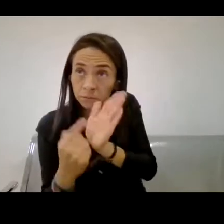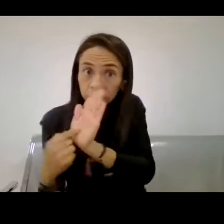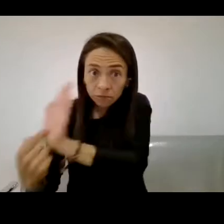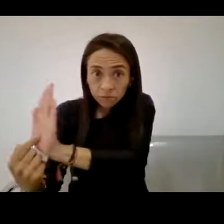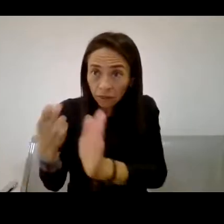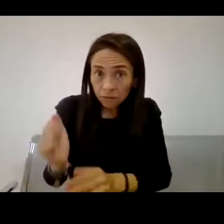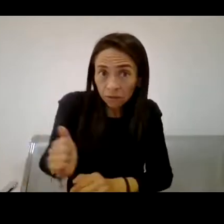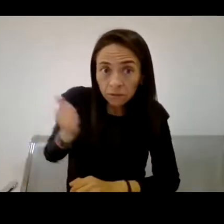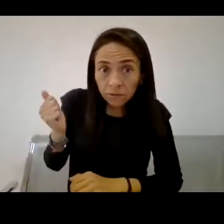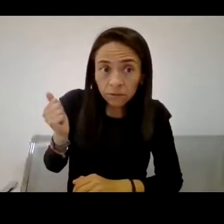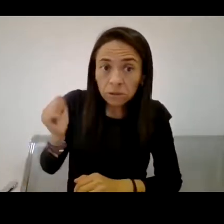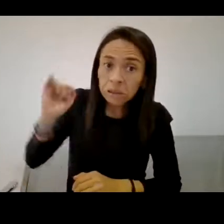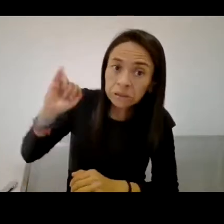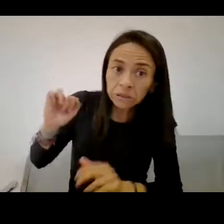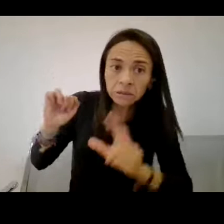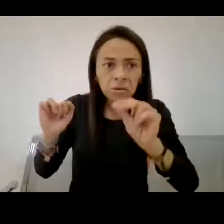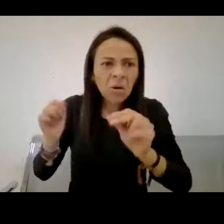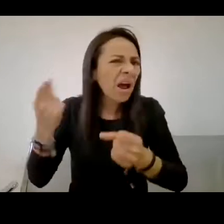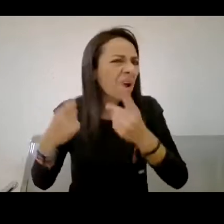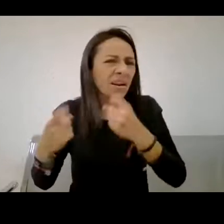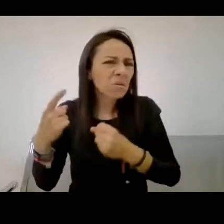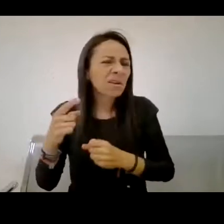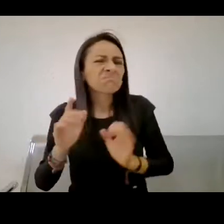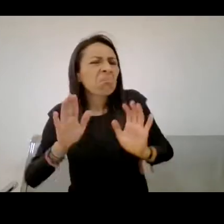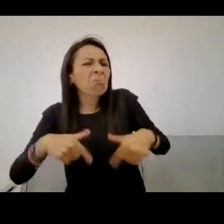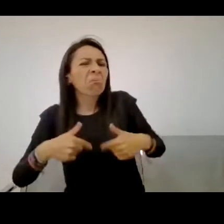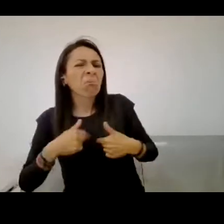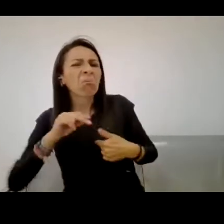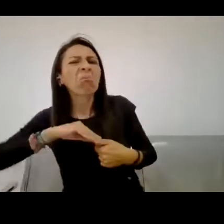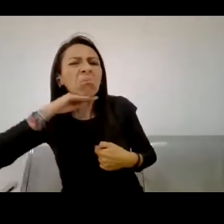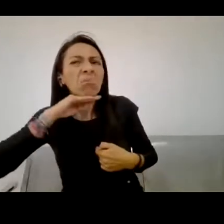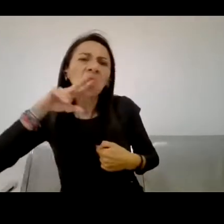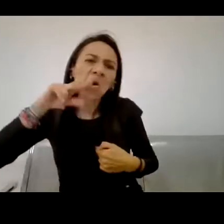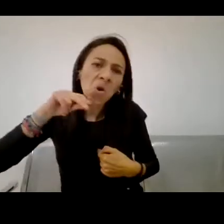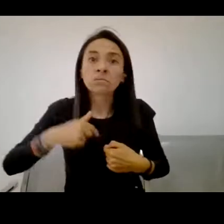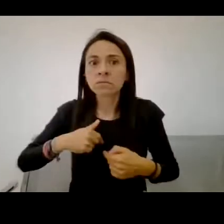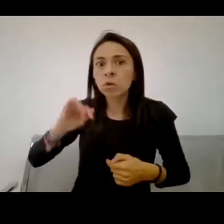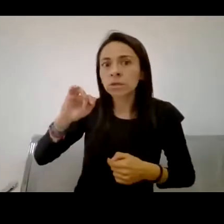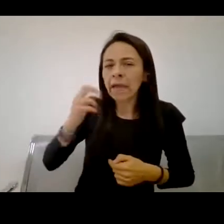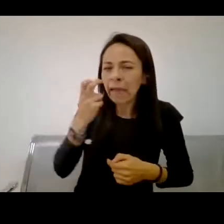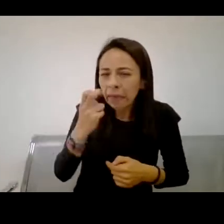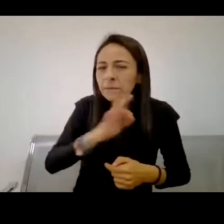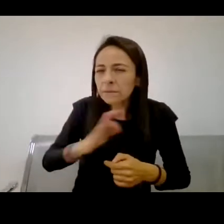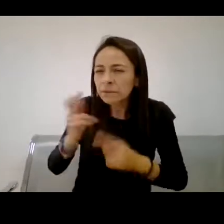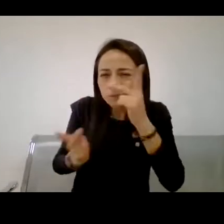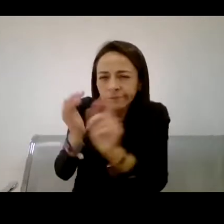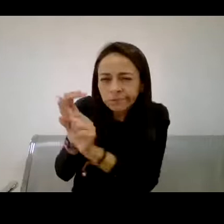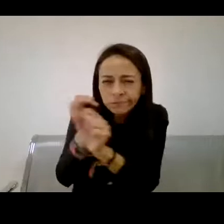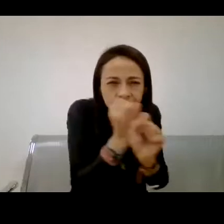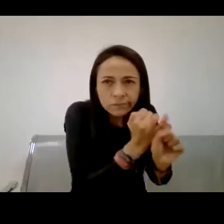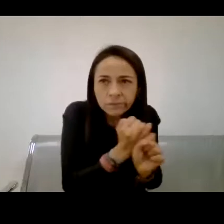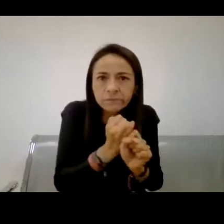Y entonces quizá ahí podemos valorar cuál es la afectación organización por organización. Si yo